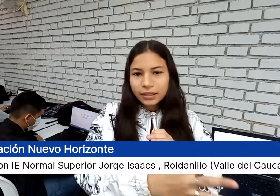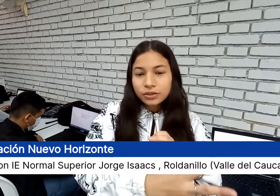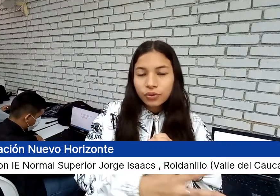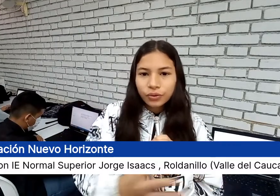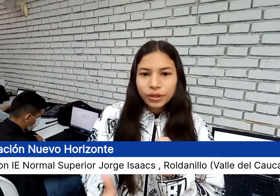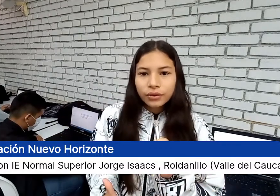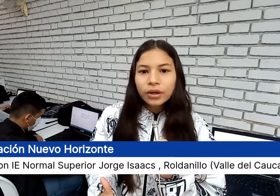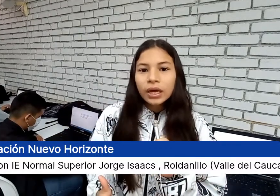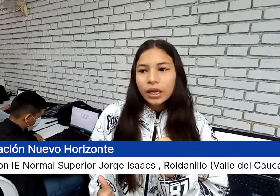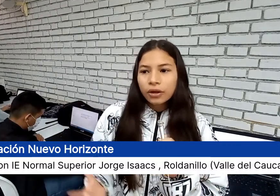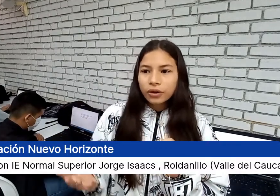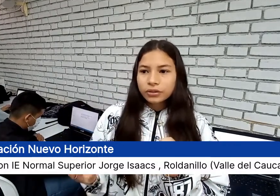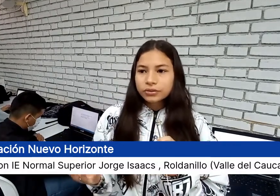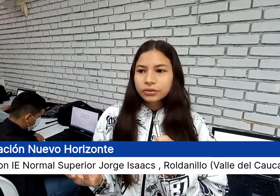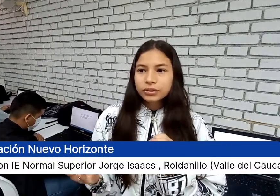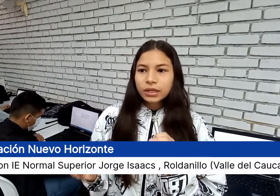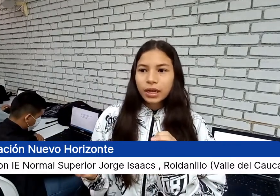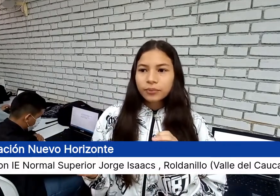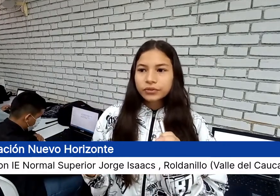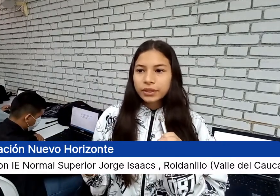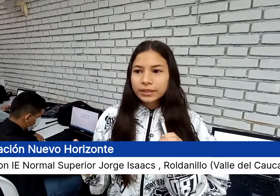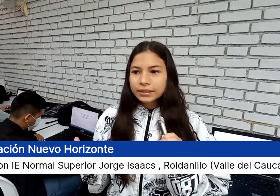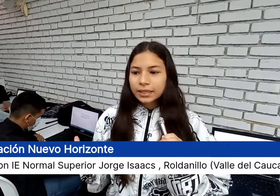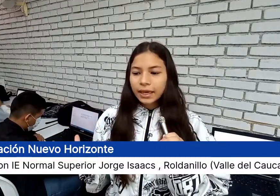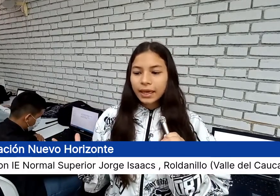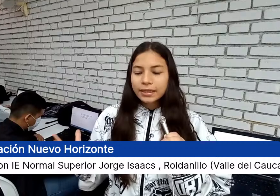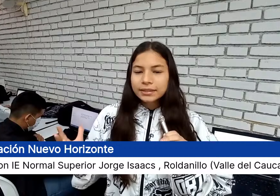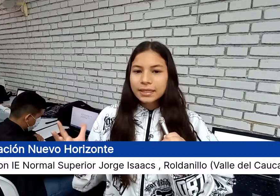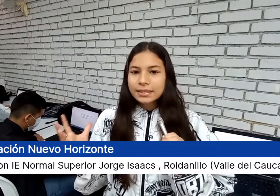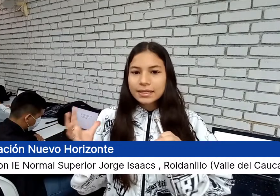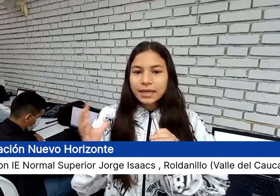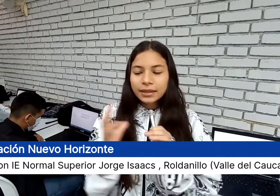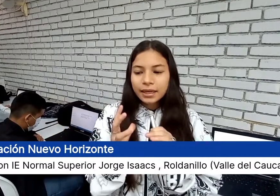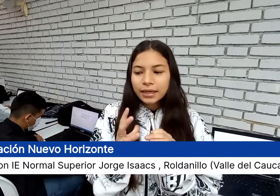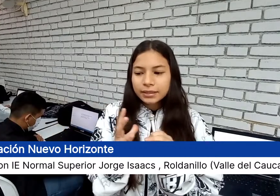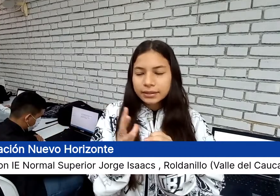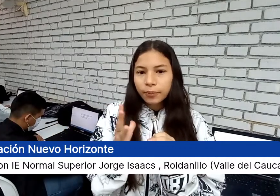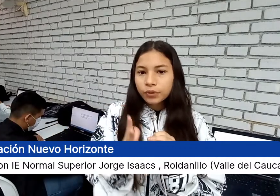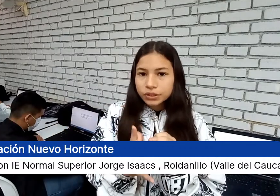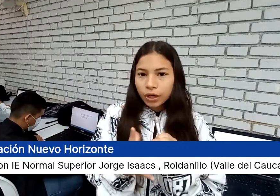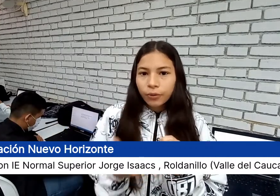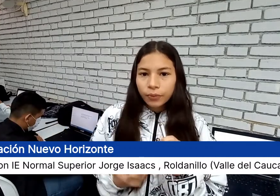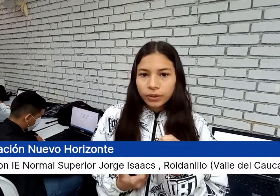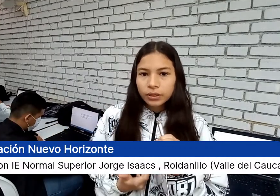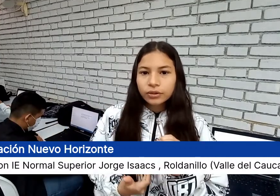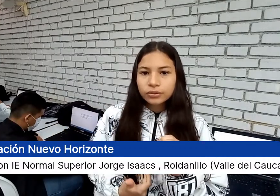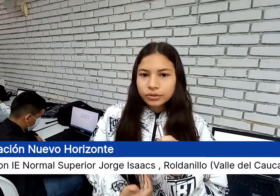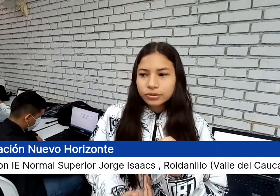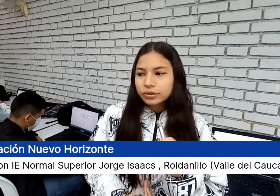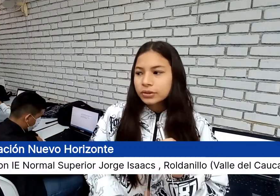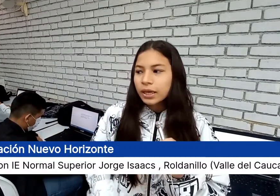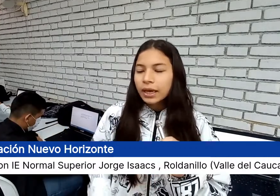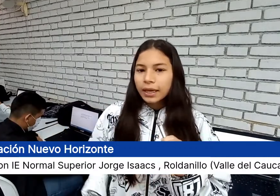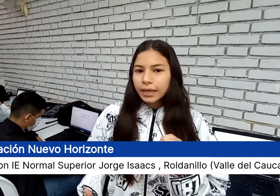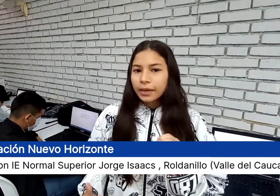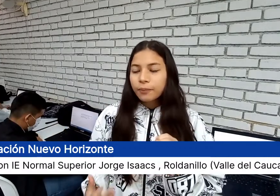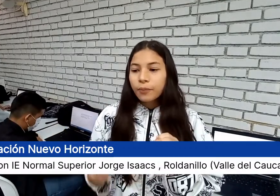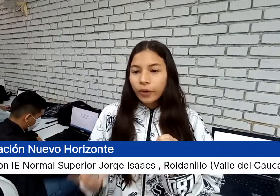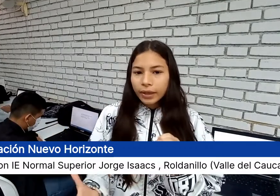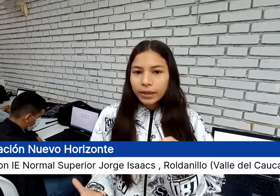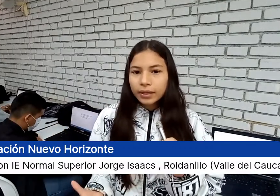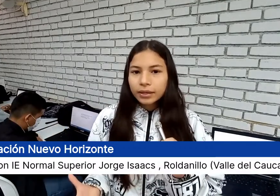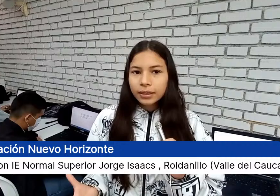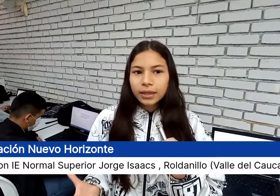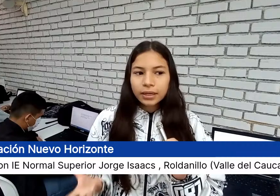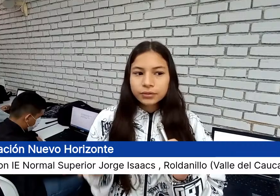que está excluido, y lo que nosotros queremos es que él se sienta que está apoyado por nosotros, que